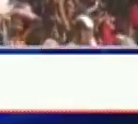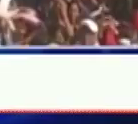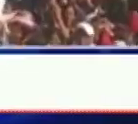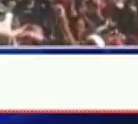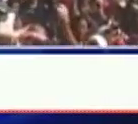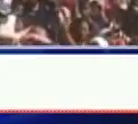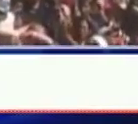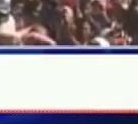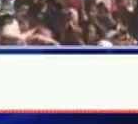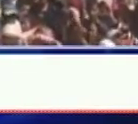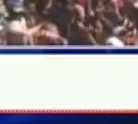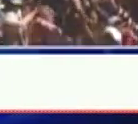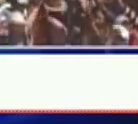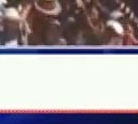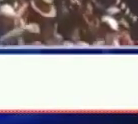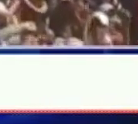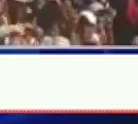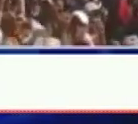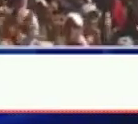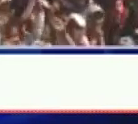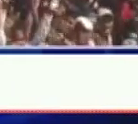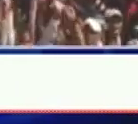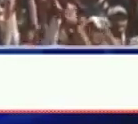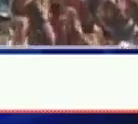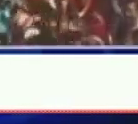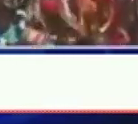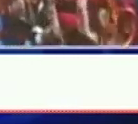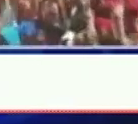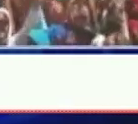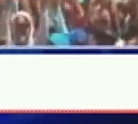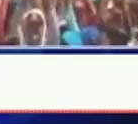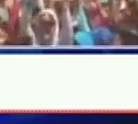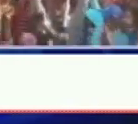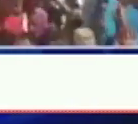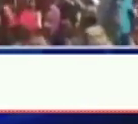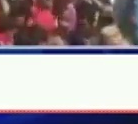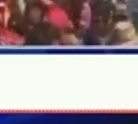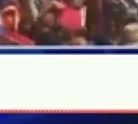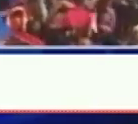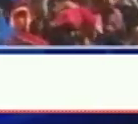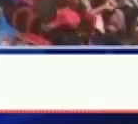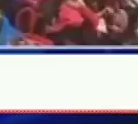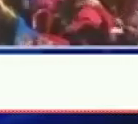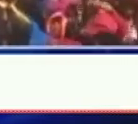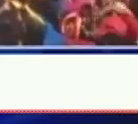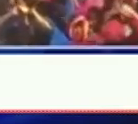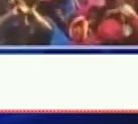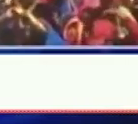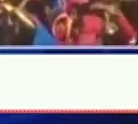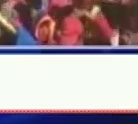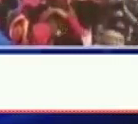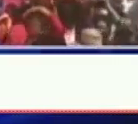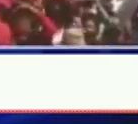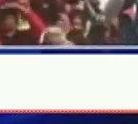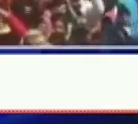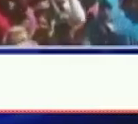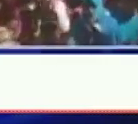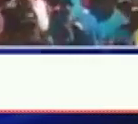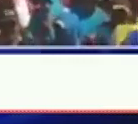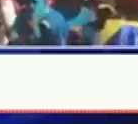a la paz el pueblo diciéndole a donald trump manos fuera de venezuela fuera de aquí y donald trump